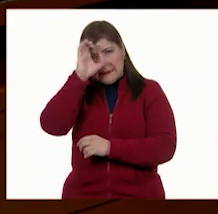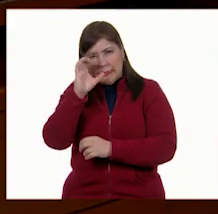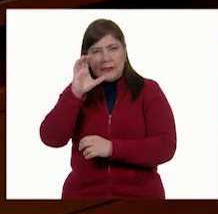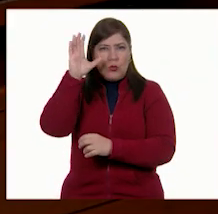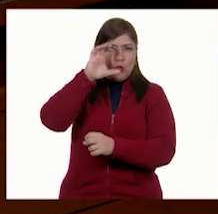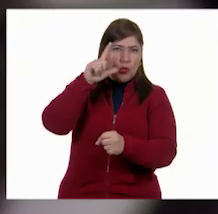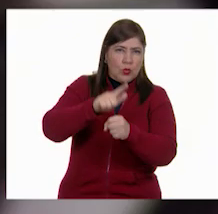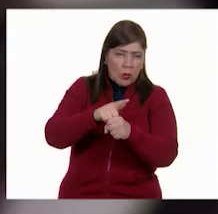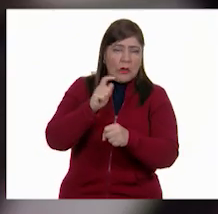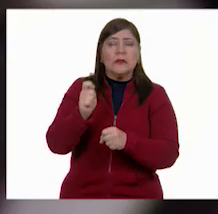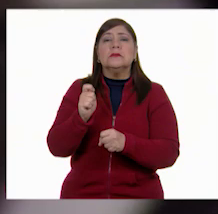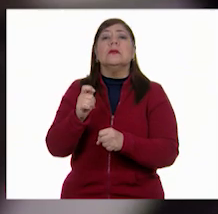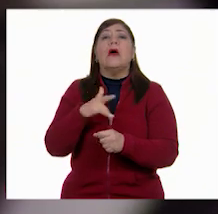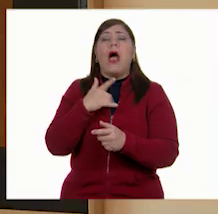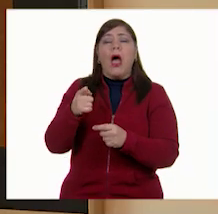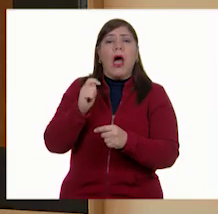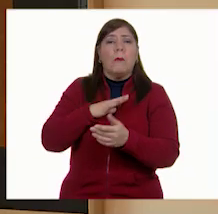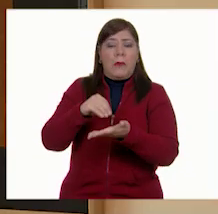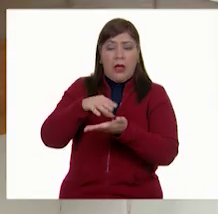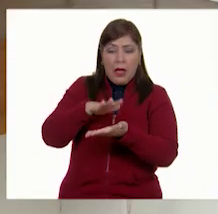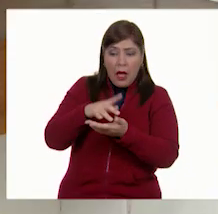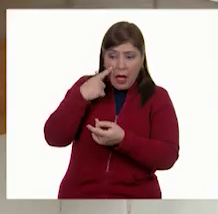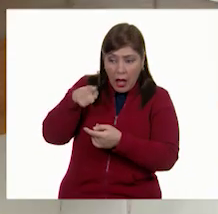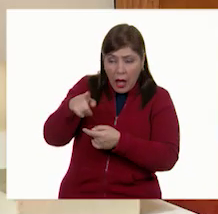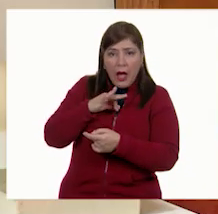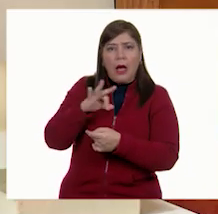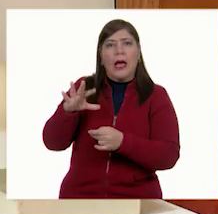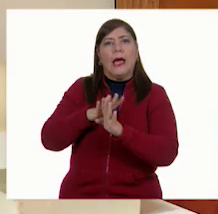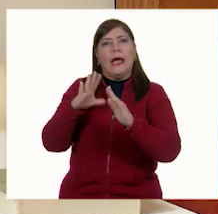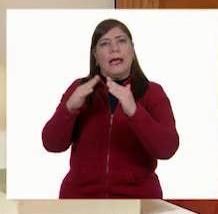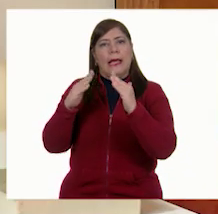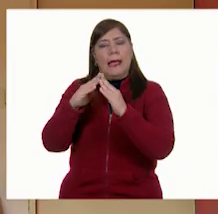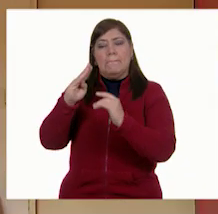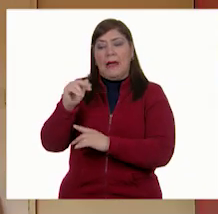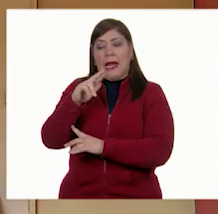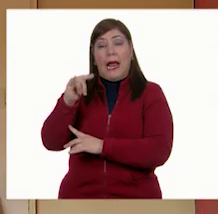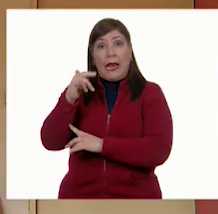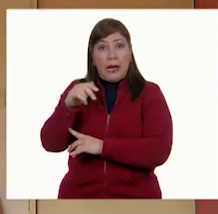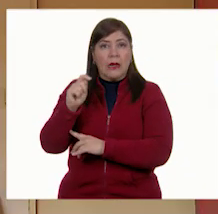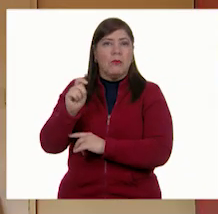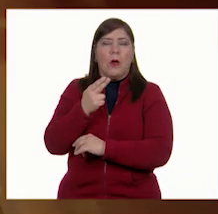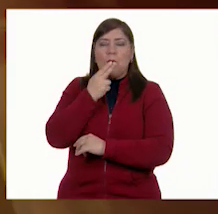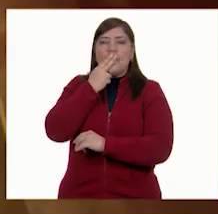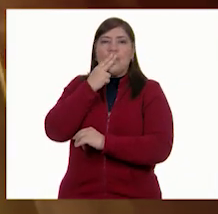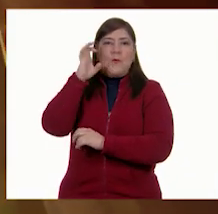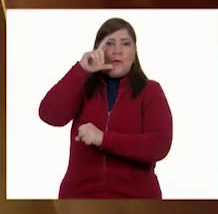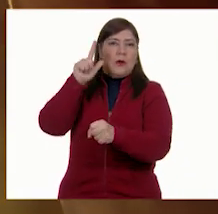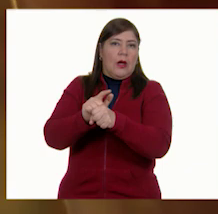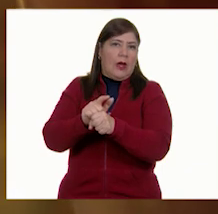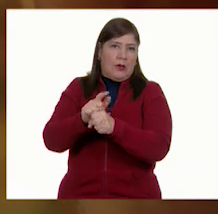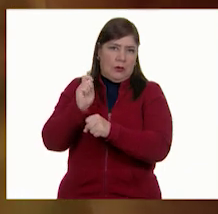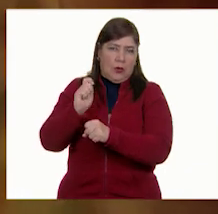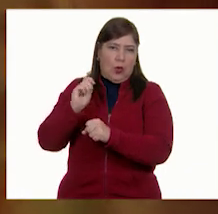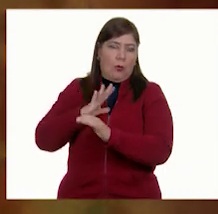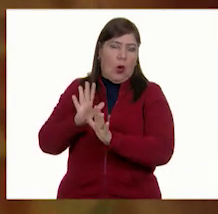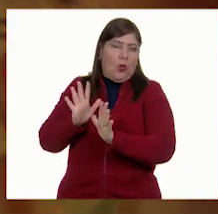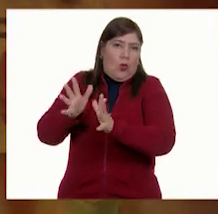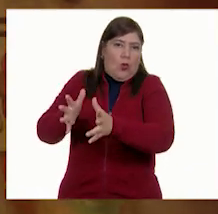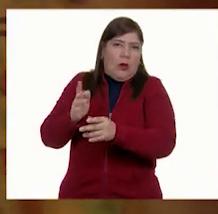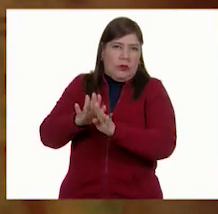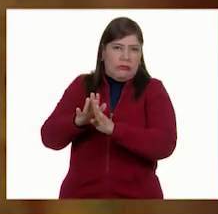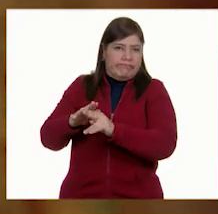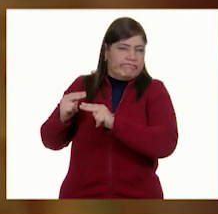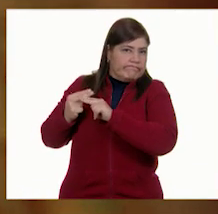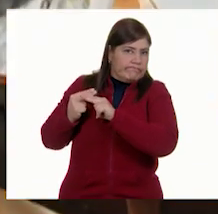Cultura inscribió a la Casa Barragán en la lista de edificaciones que forman parte del patrimonio cultural de la humanidad.